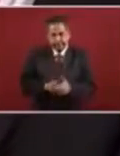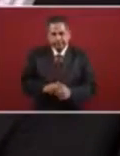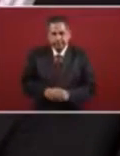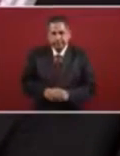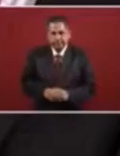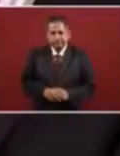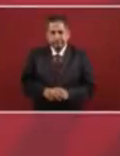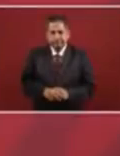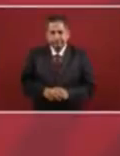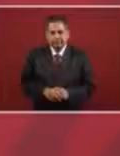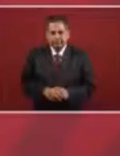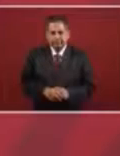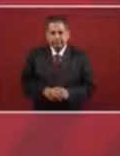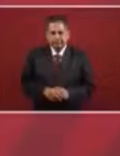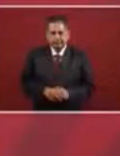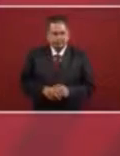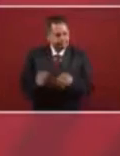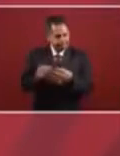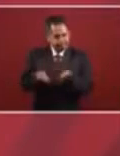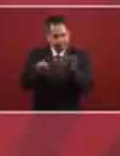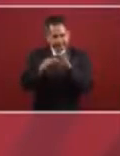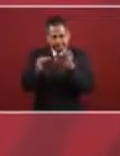es importante